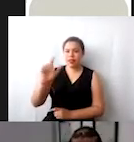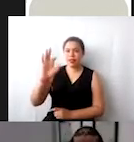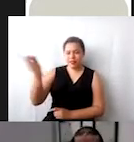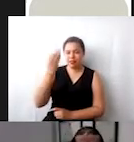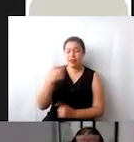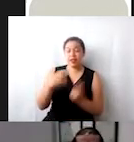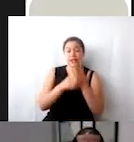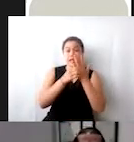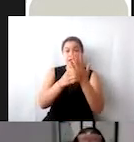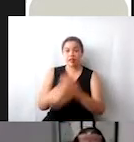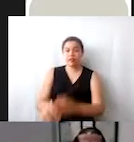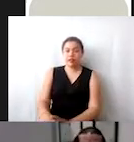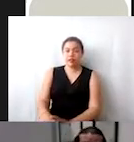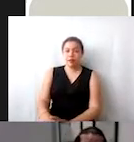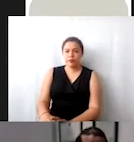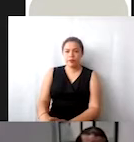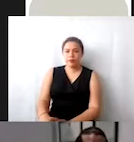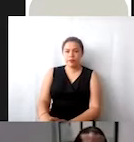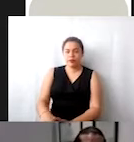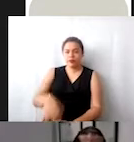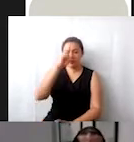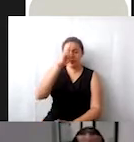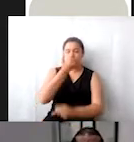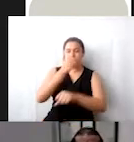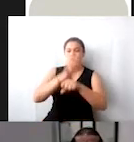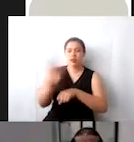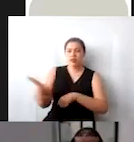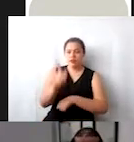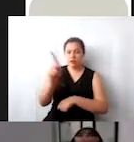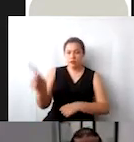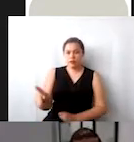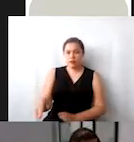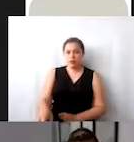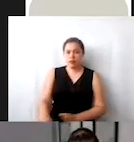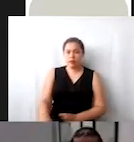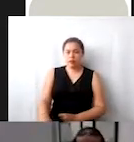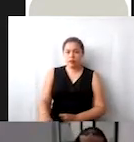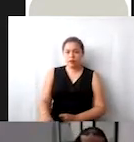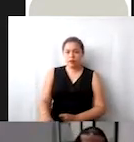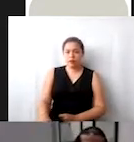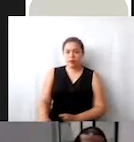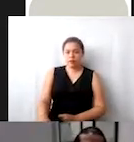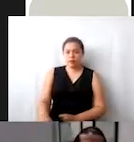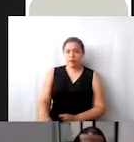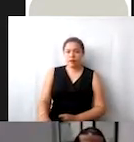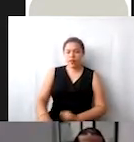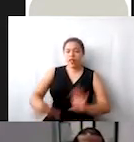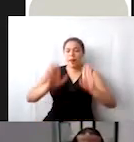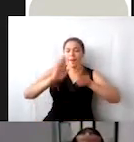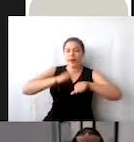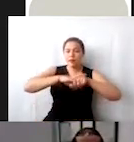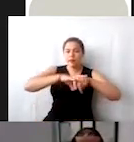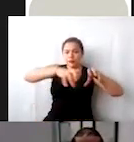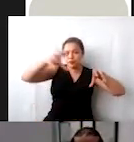señala que no se puede, prohíbe la administración pública, y ahora ya más organismos están ahí en ese